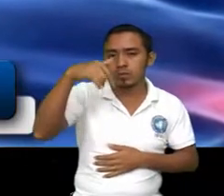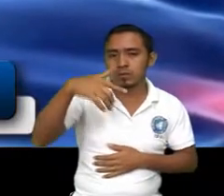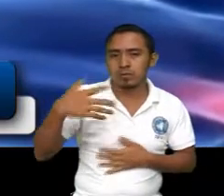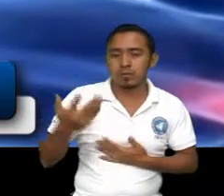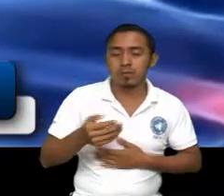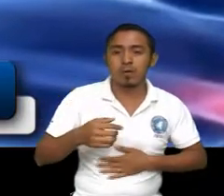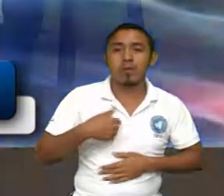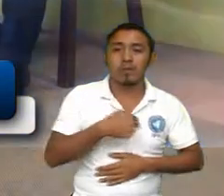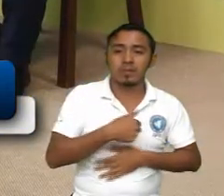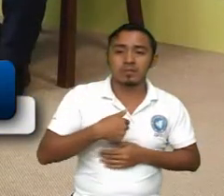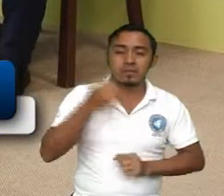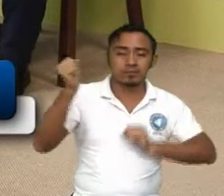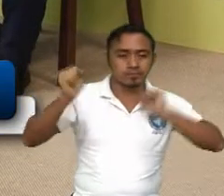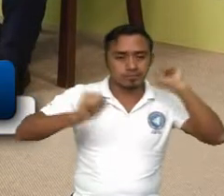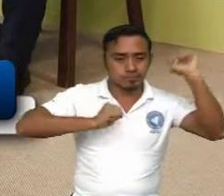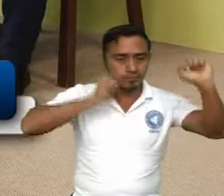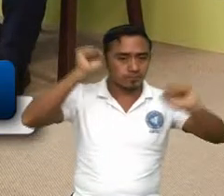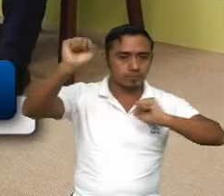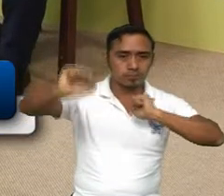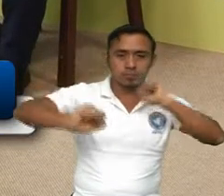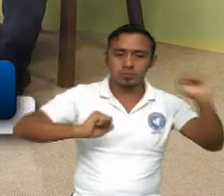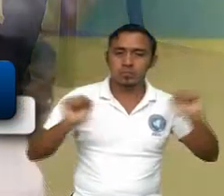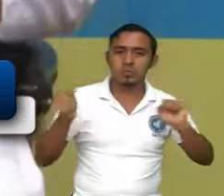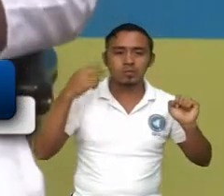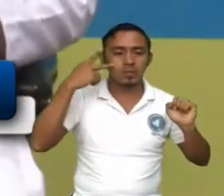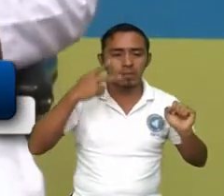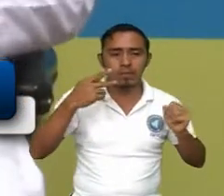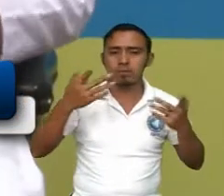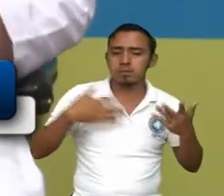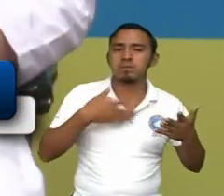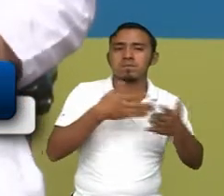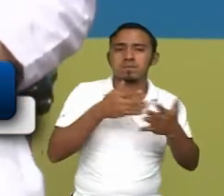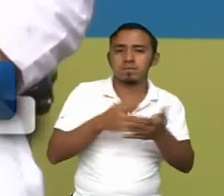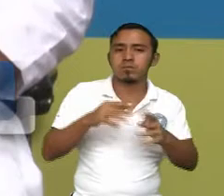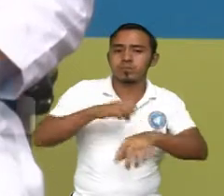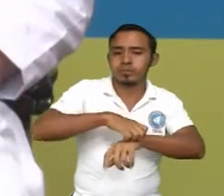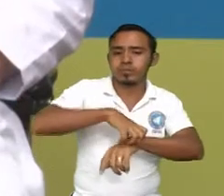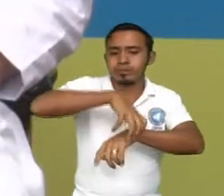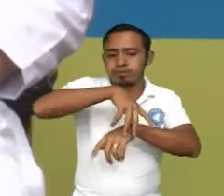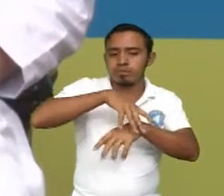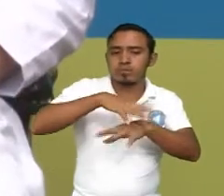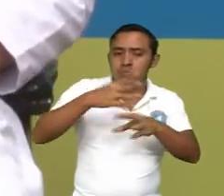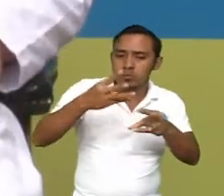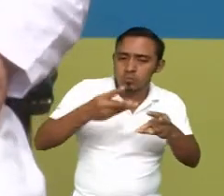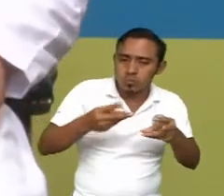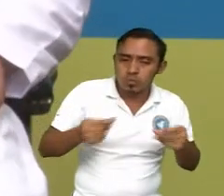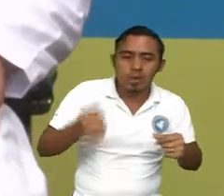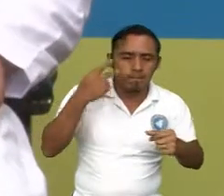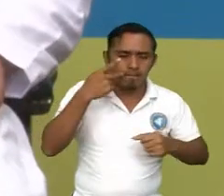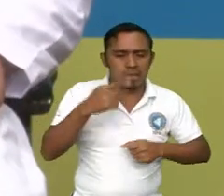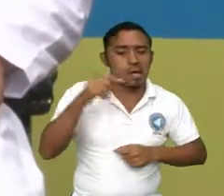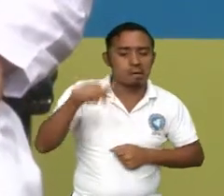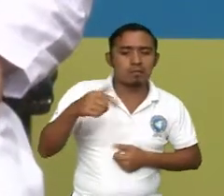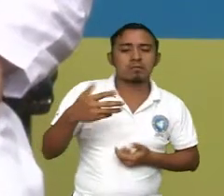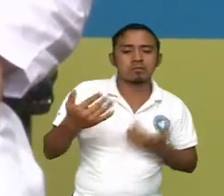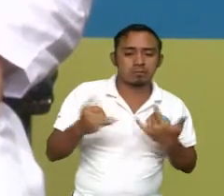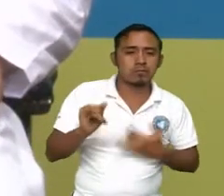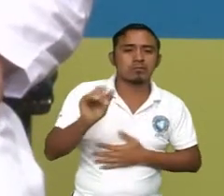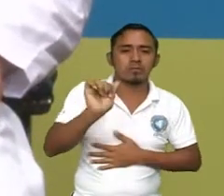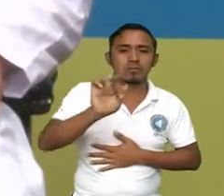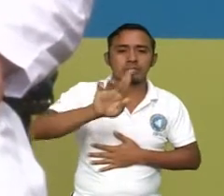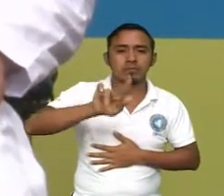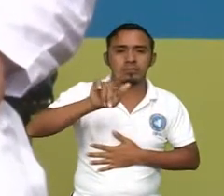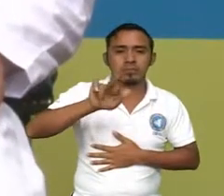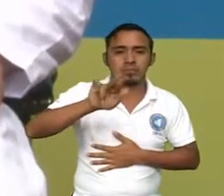haciendo ejercicios que vayan viendo nosotros limitantes los dolores las inflamaciones ya podemos ir sospechan de una artritis wen y obviamente